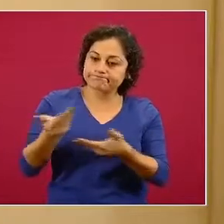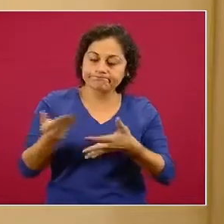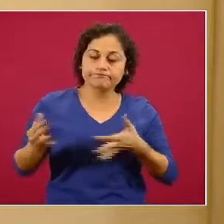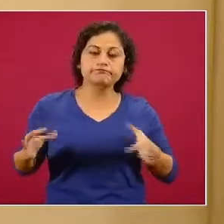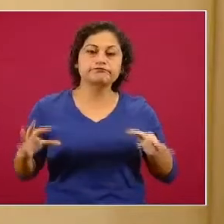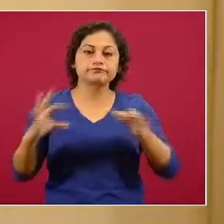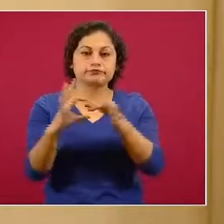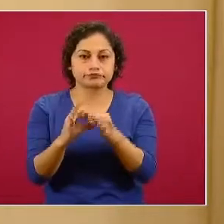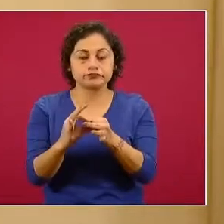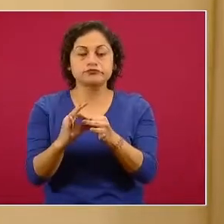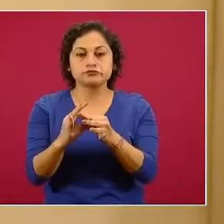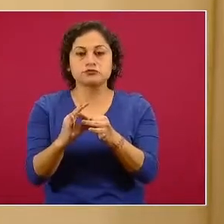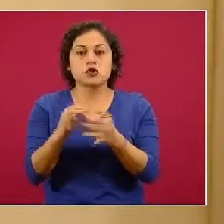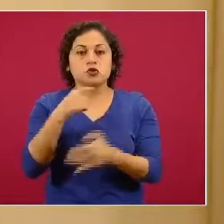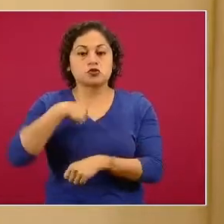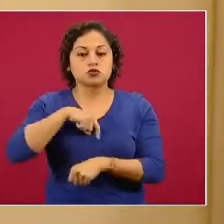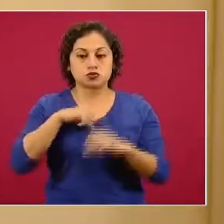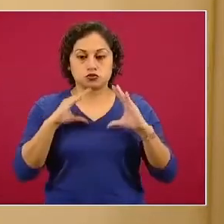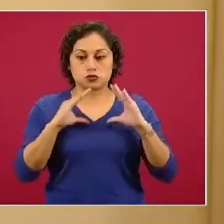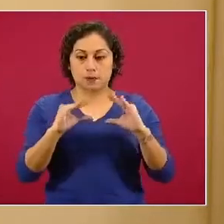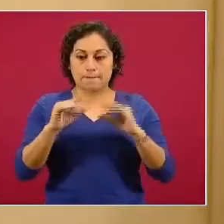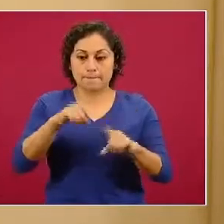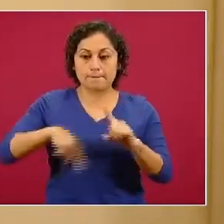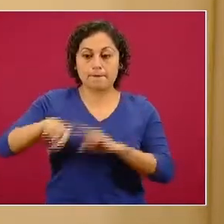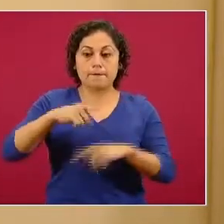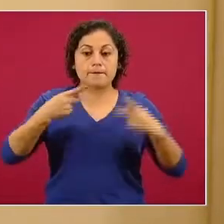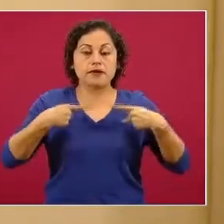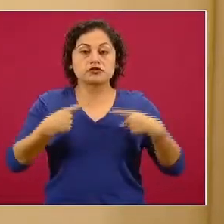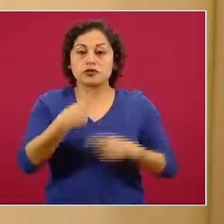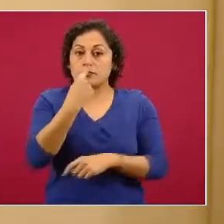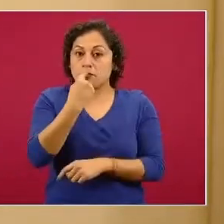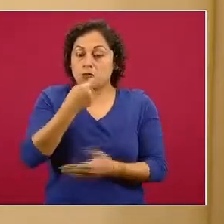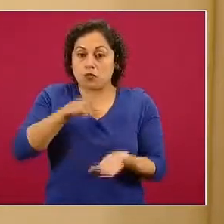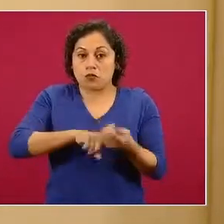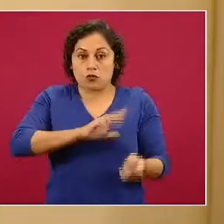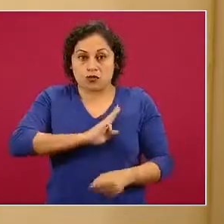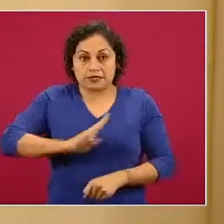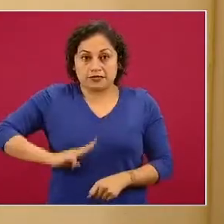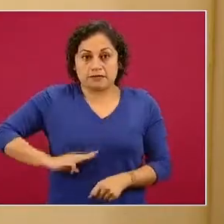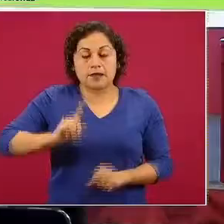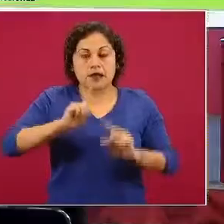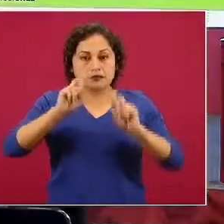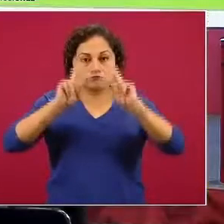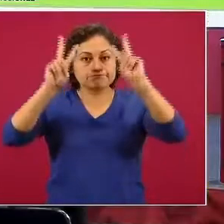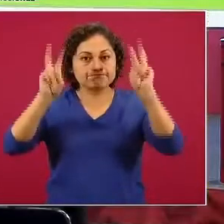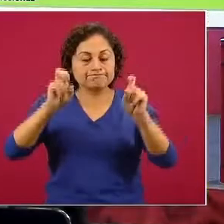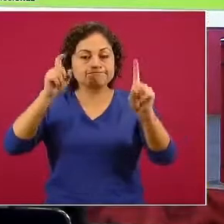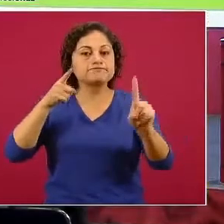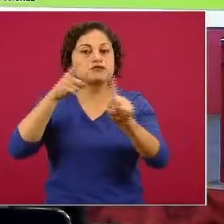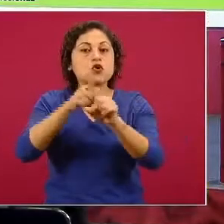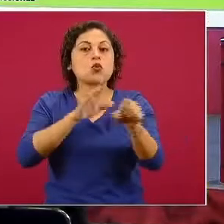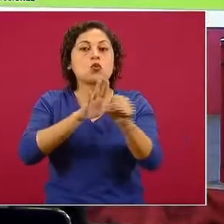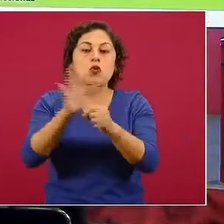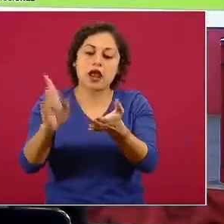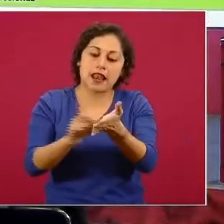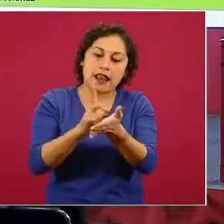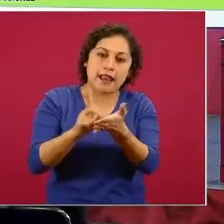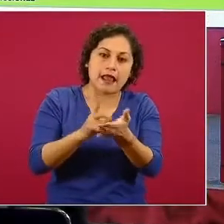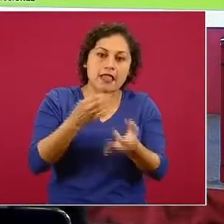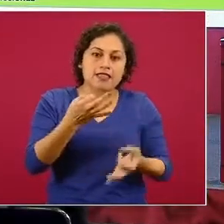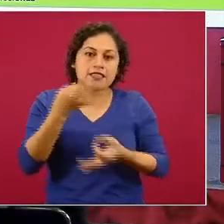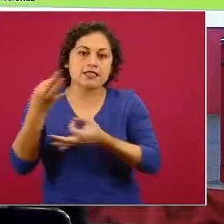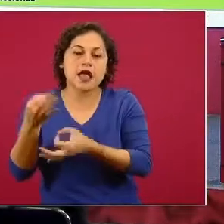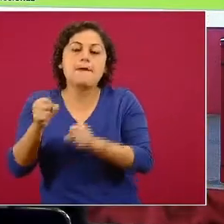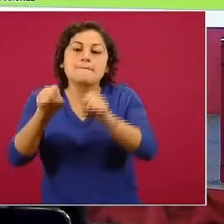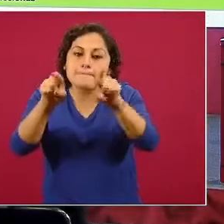donde estamos trabajando, capacitando a los policías municipales justo en esta perspectiva. El problema de consumo de sustancias, incluyendo alcohol,